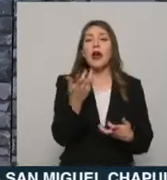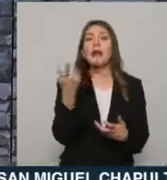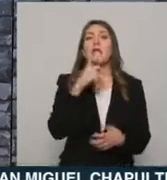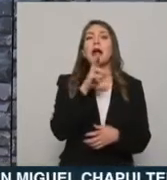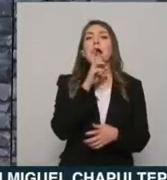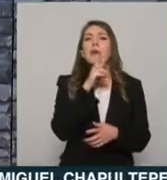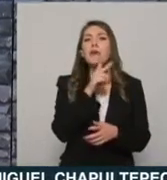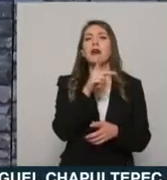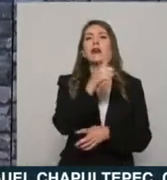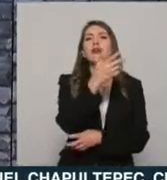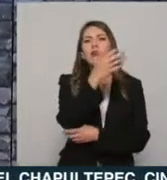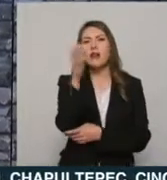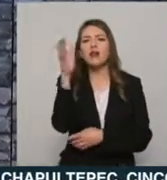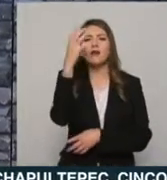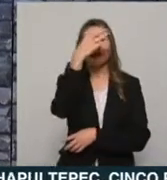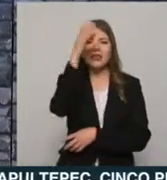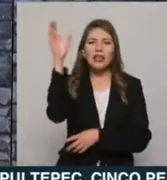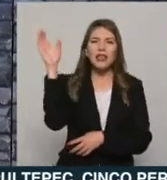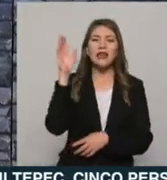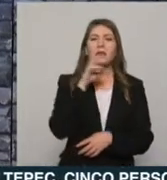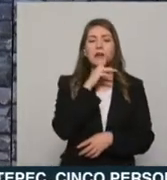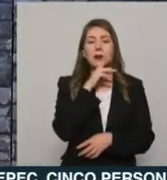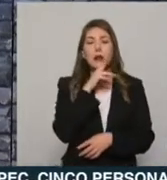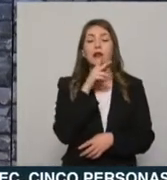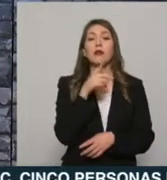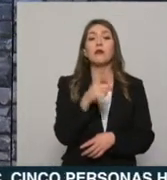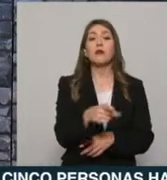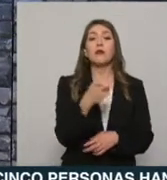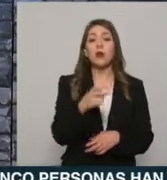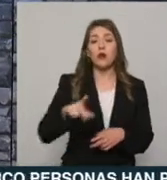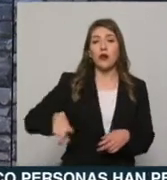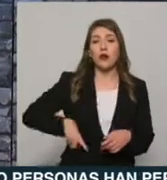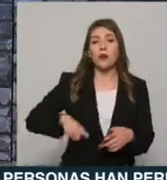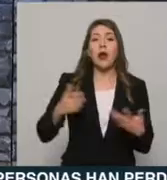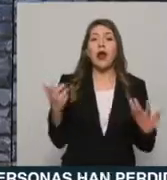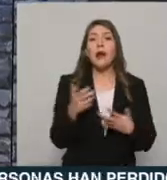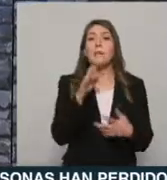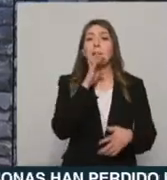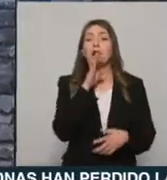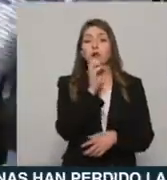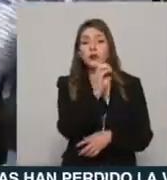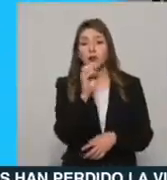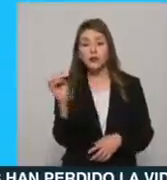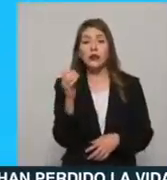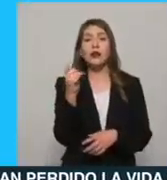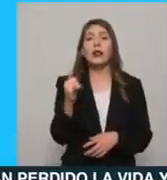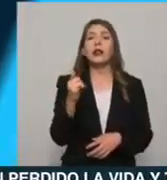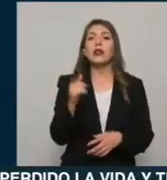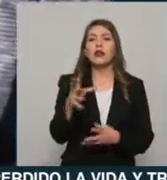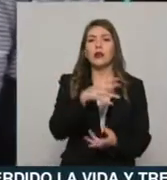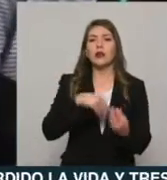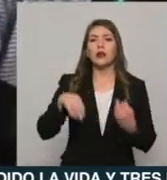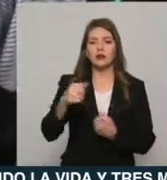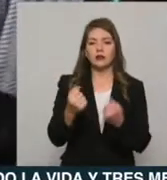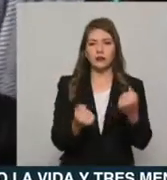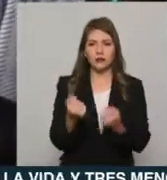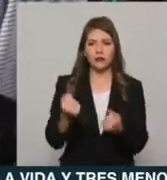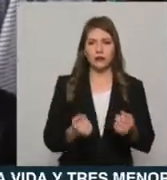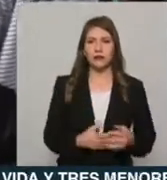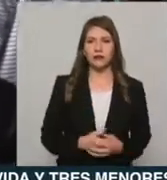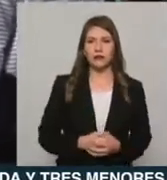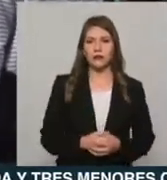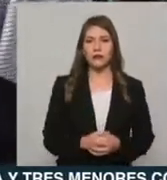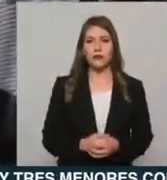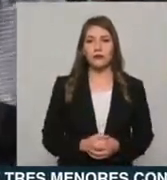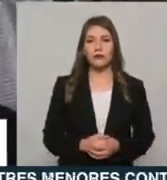problema, el gobierno local presentó el programa Basura Cero y Economía Circular. Vea, de esto se trata. En la Ciudad de